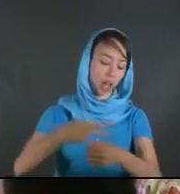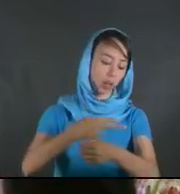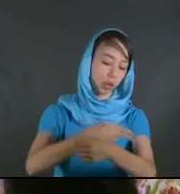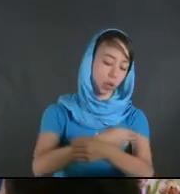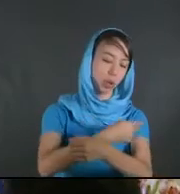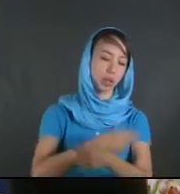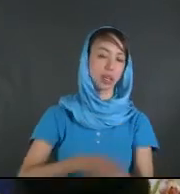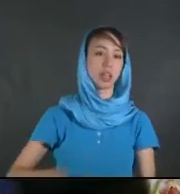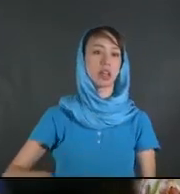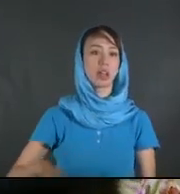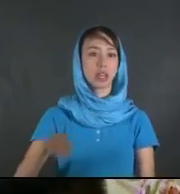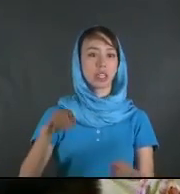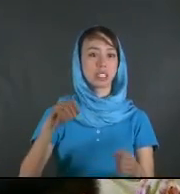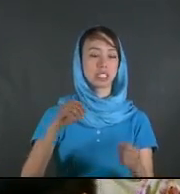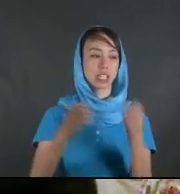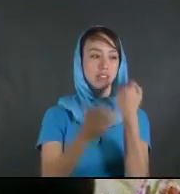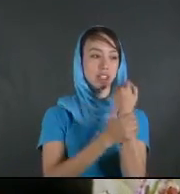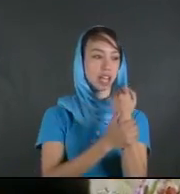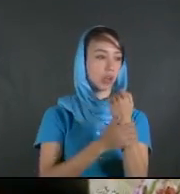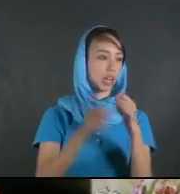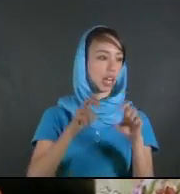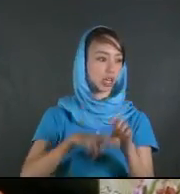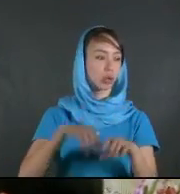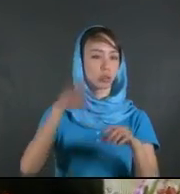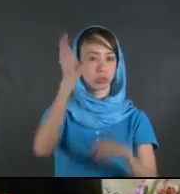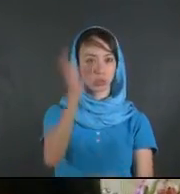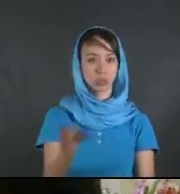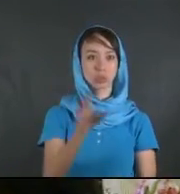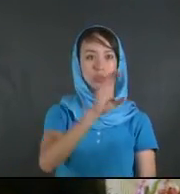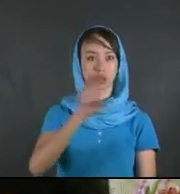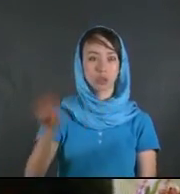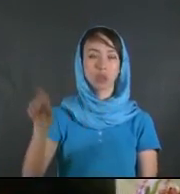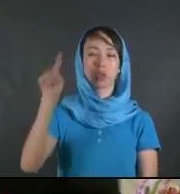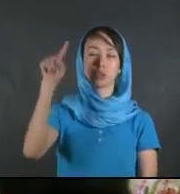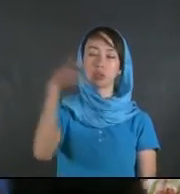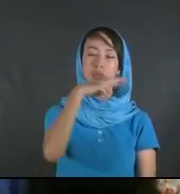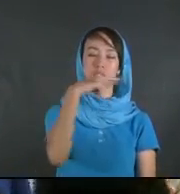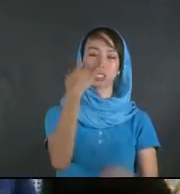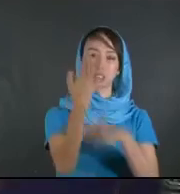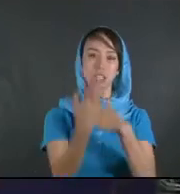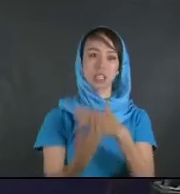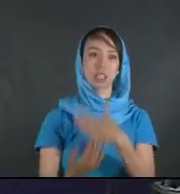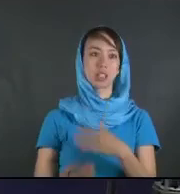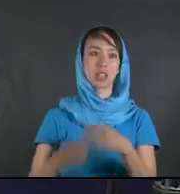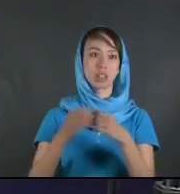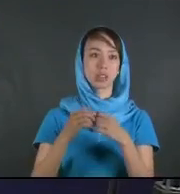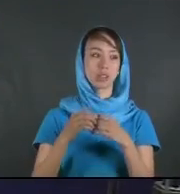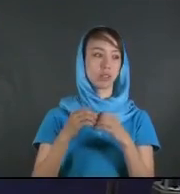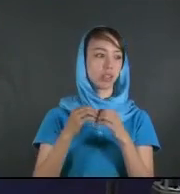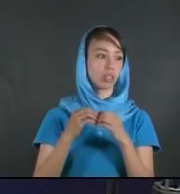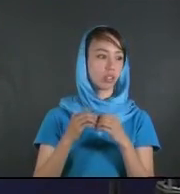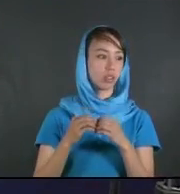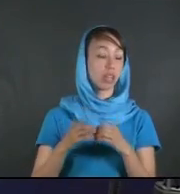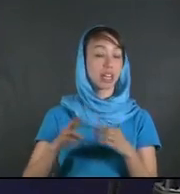inmolado en la cruz tu sangre renovó mi